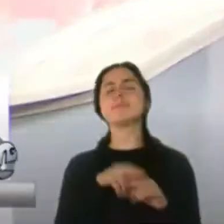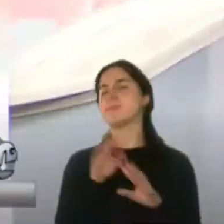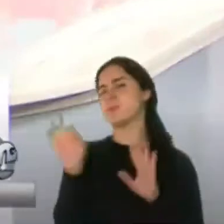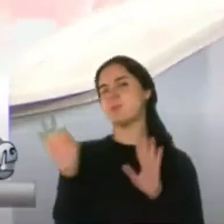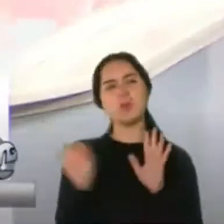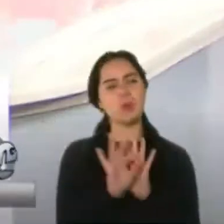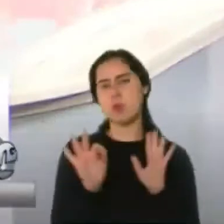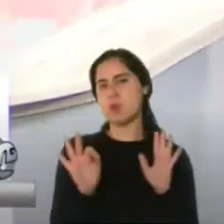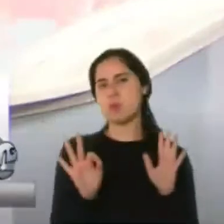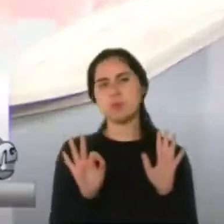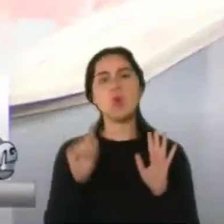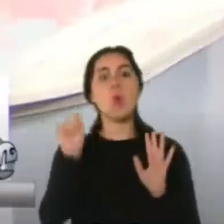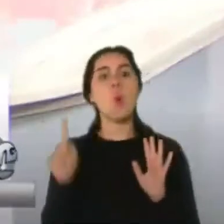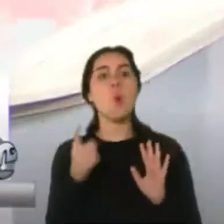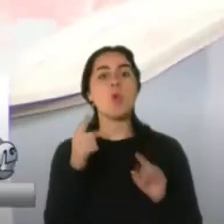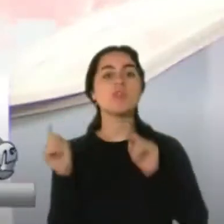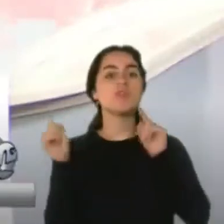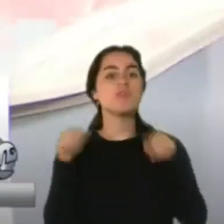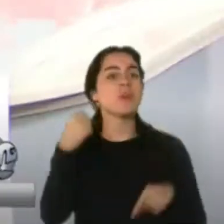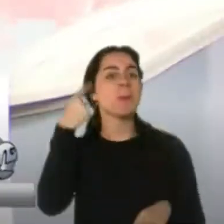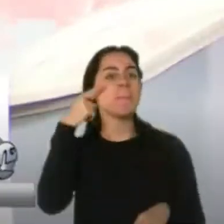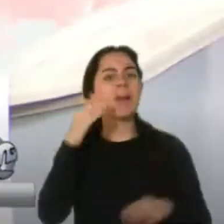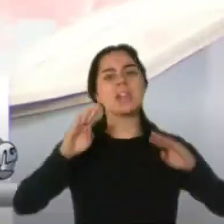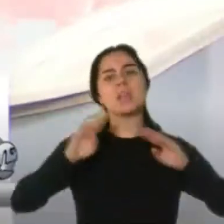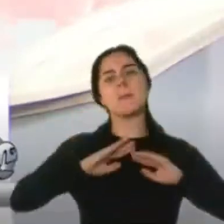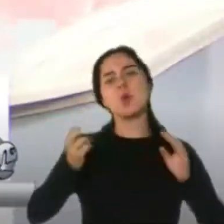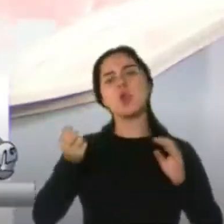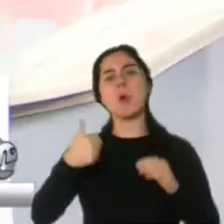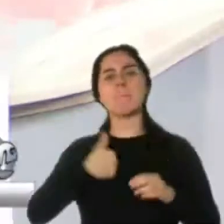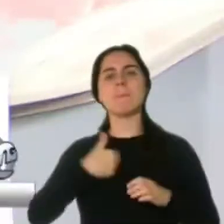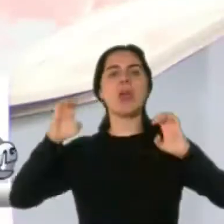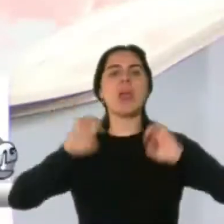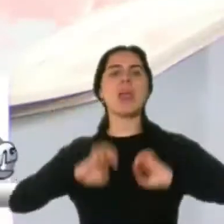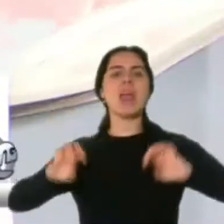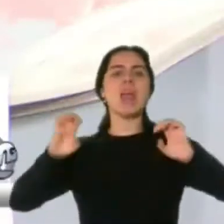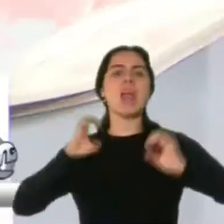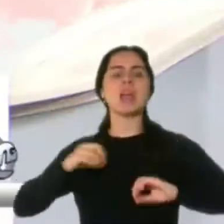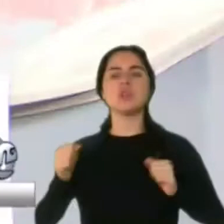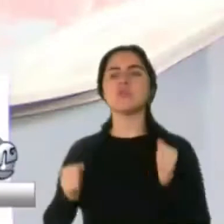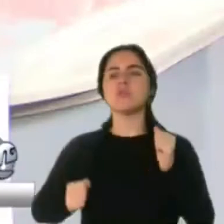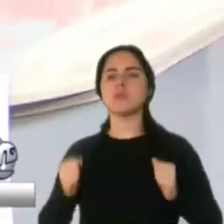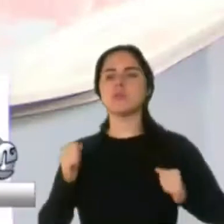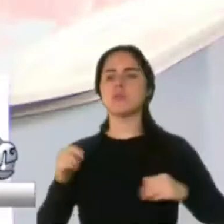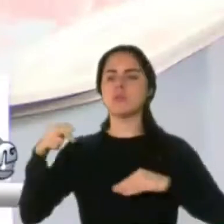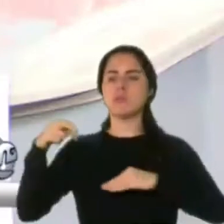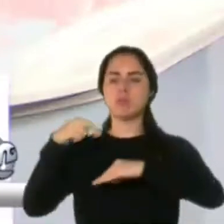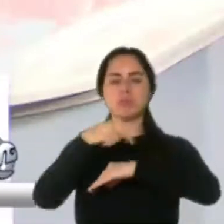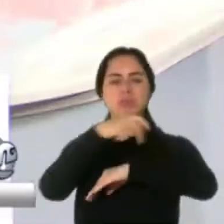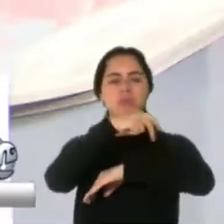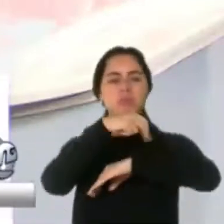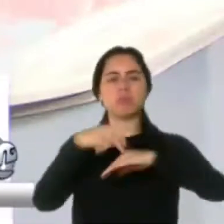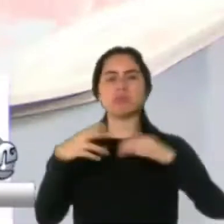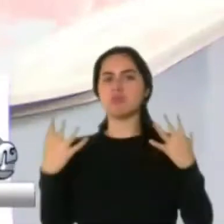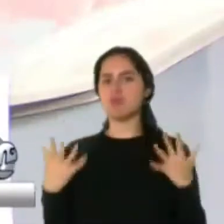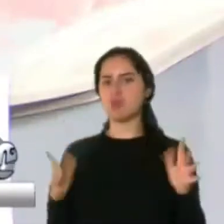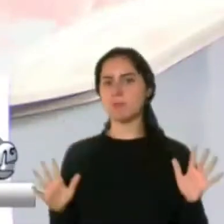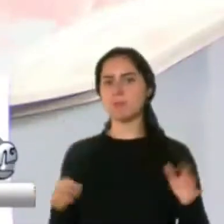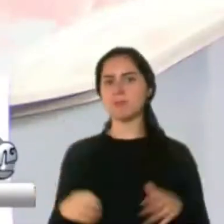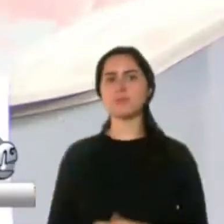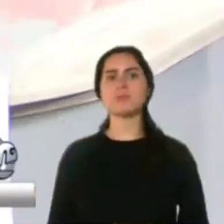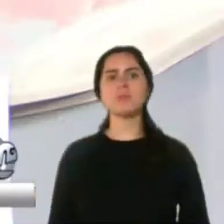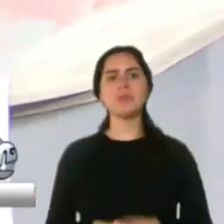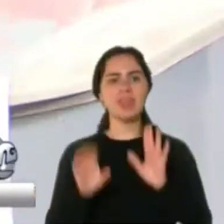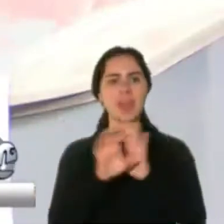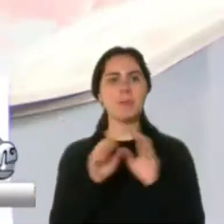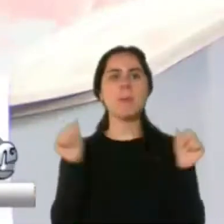para los ejercicios o deportes que se destacaron o que acabo de mencionar. No se permitirá el uso de áreas comunes en áreas como